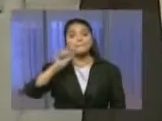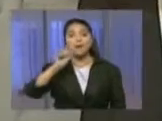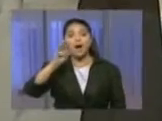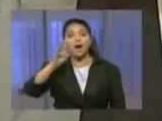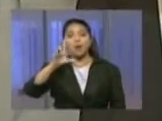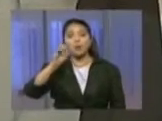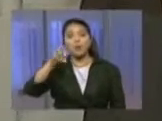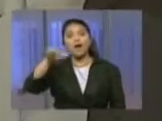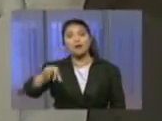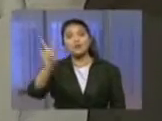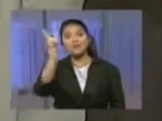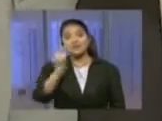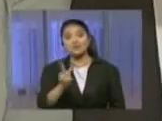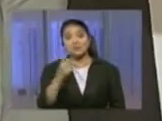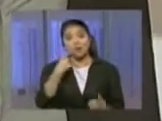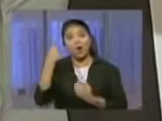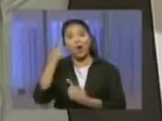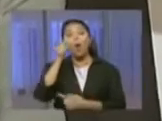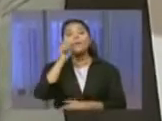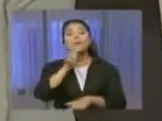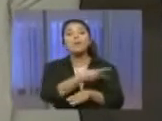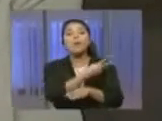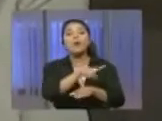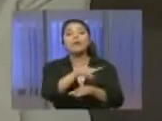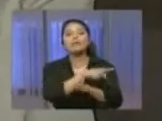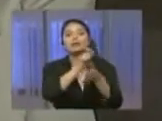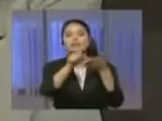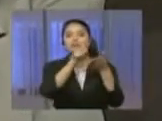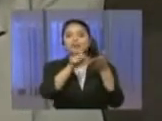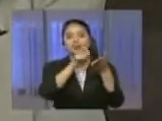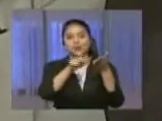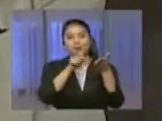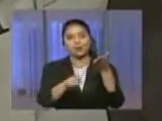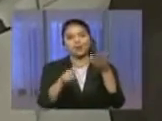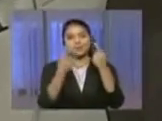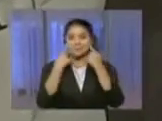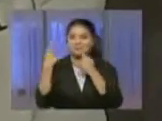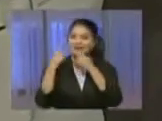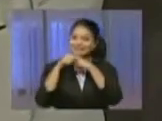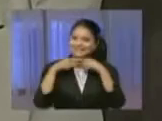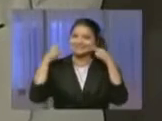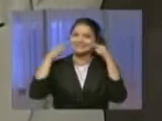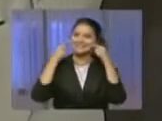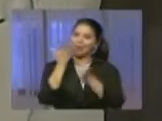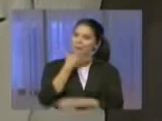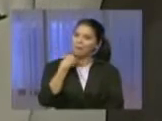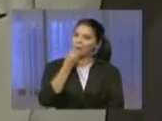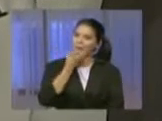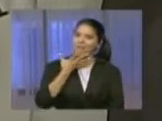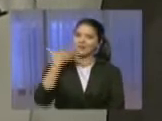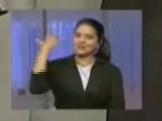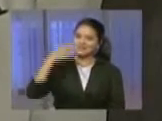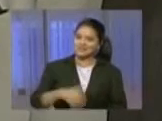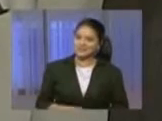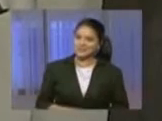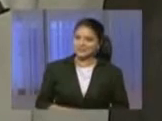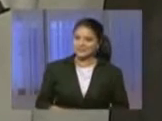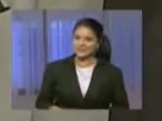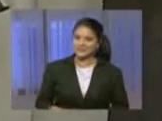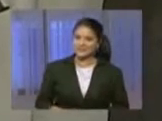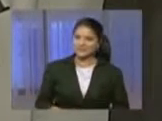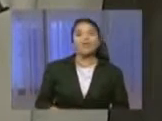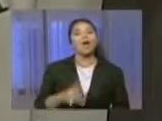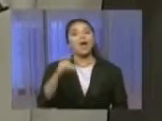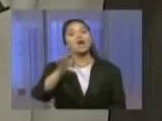Ah el gran Pablo Neruda Mira qué sonrisa tan hermosa Hay un